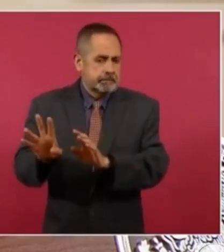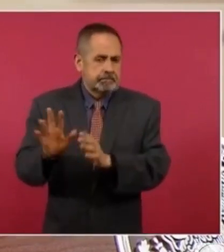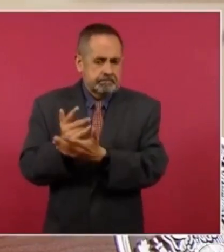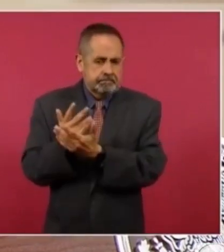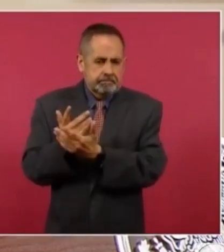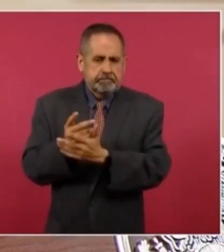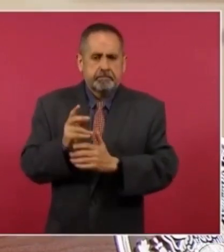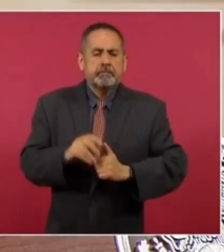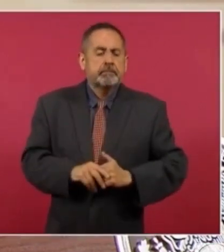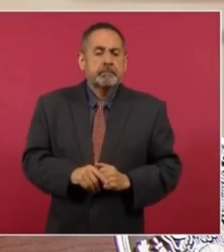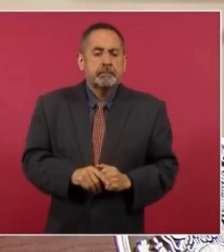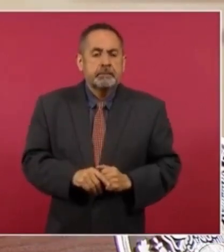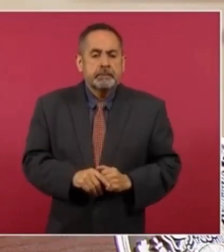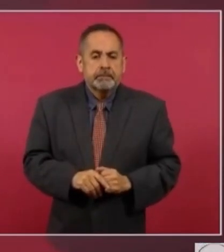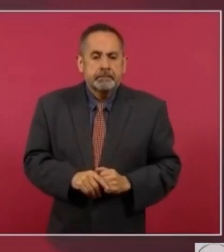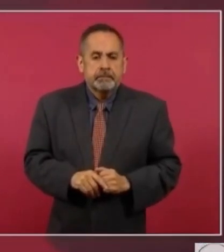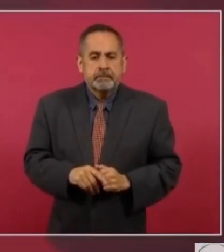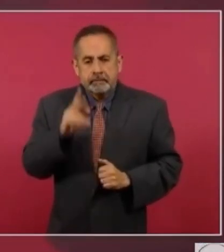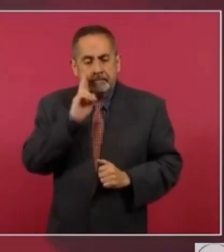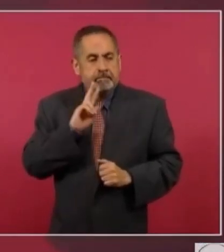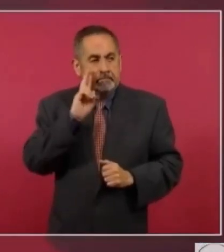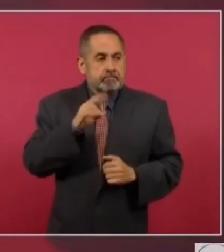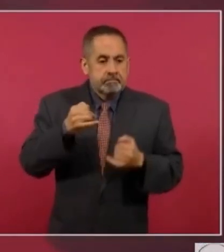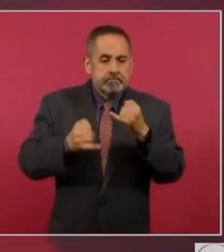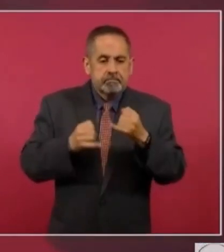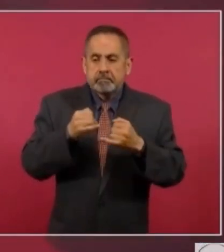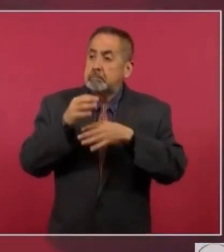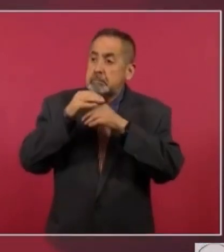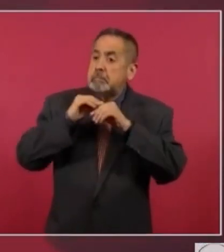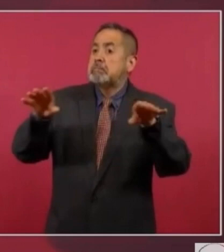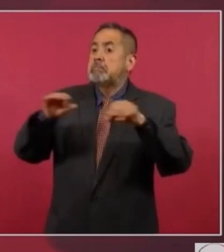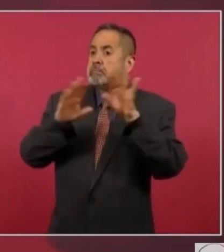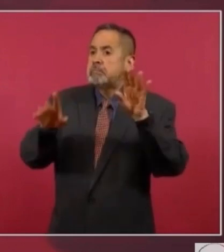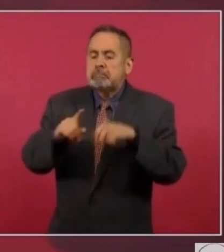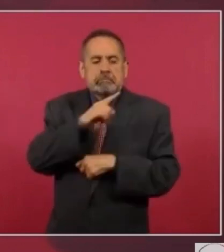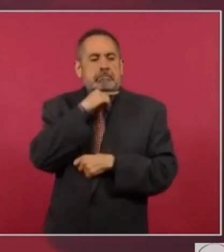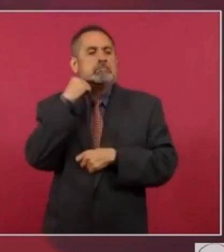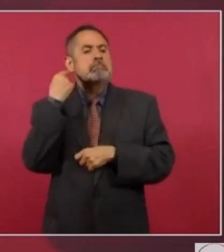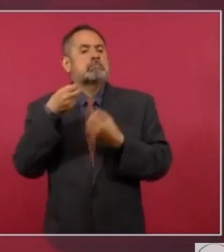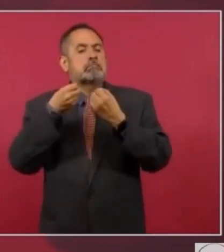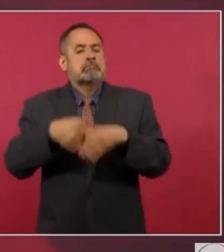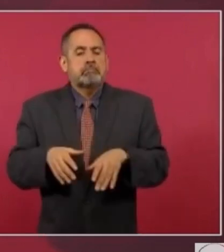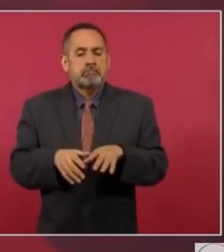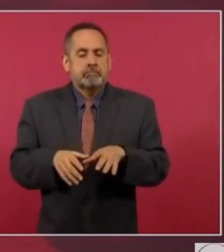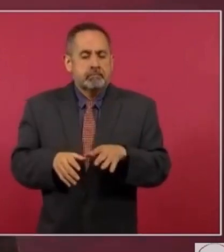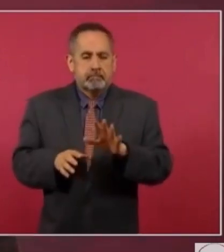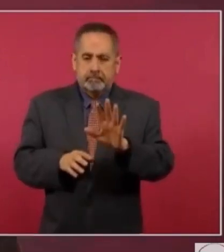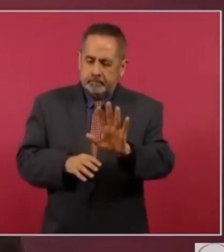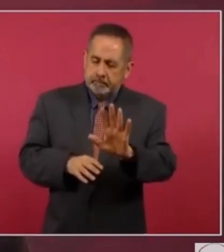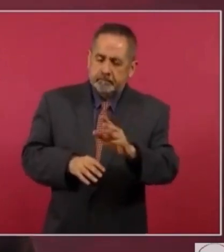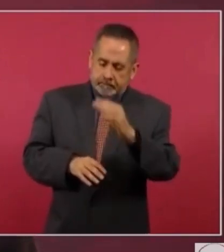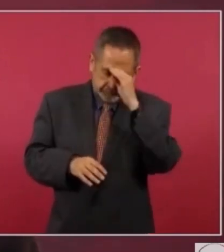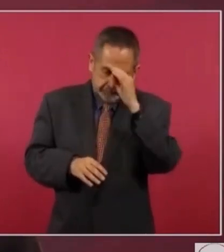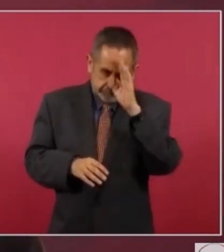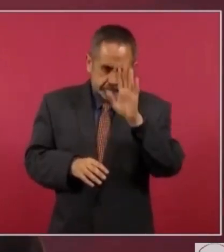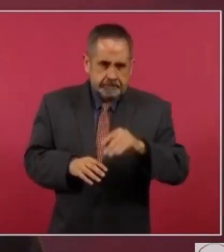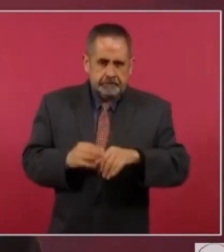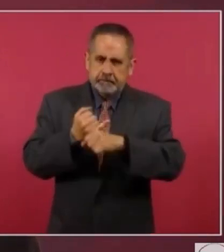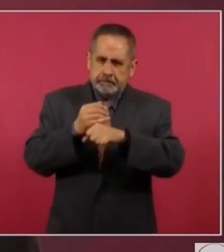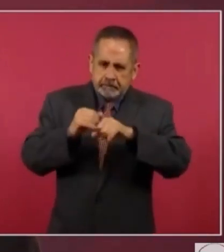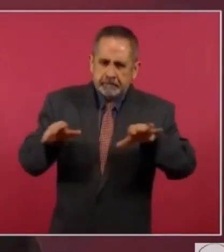si no nos perjudica el que se dé más